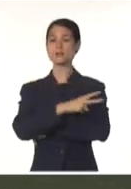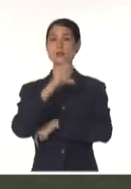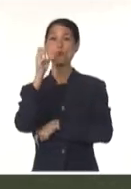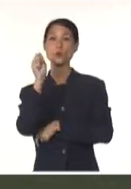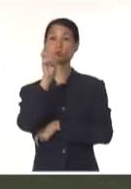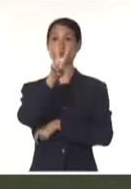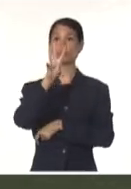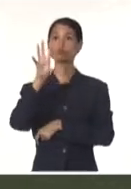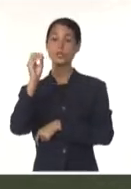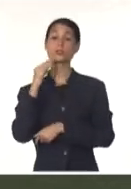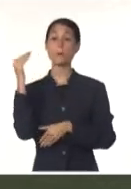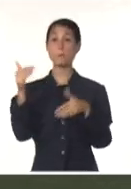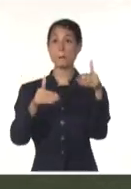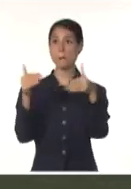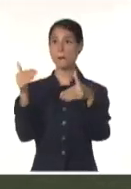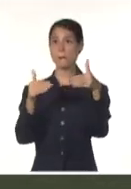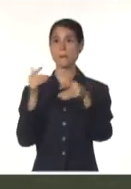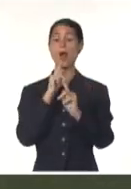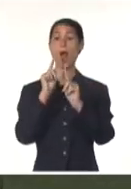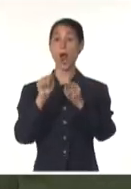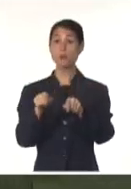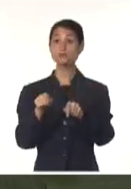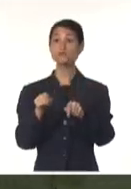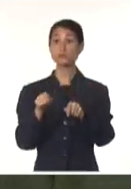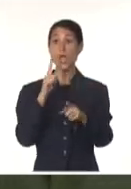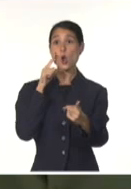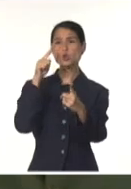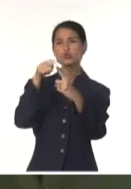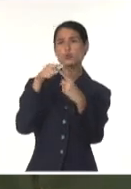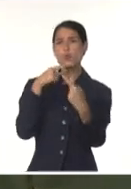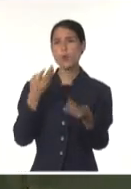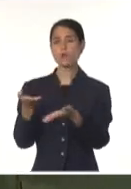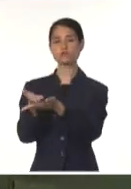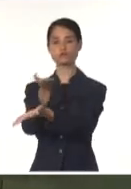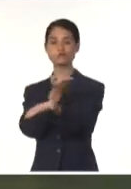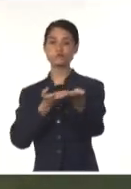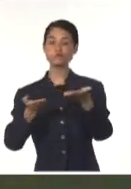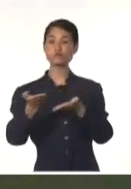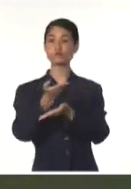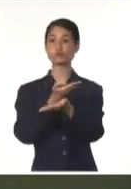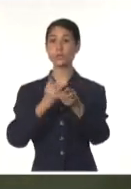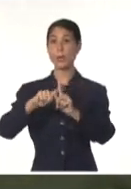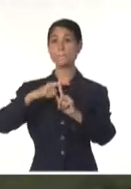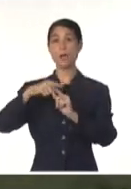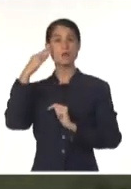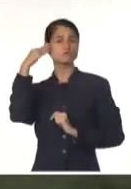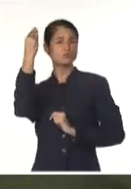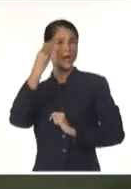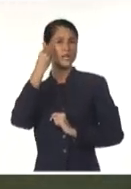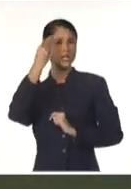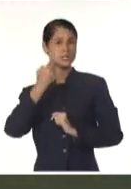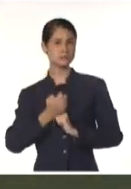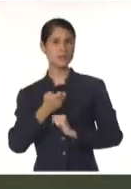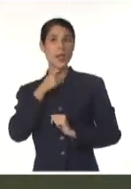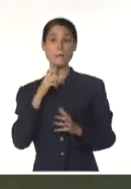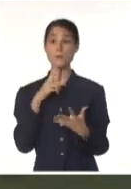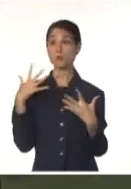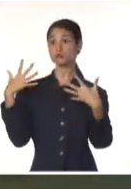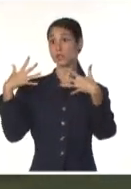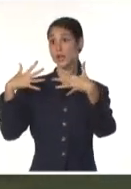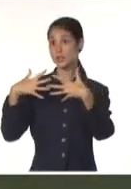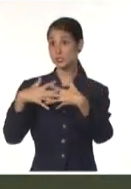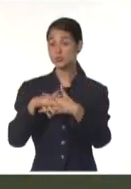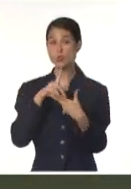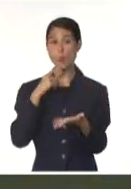para potenciar todo ese precepto fundacional que tienen los BRICS de ampliar la cooperación de los